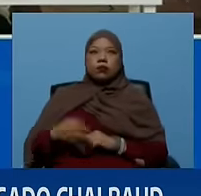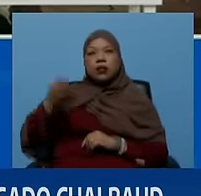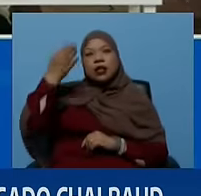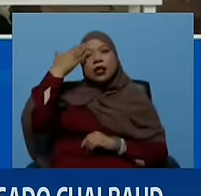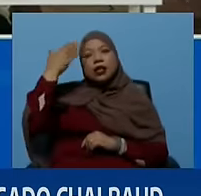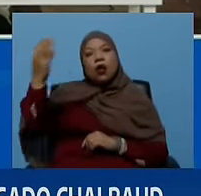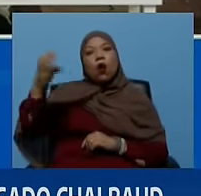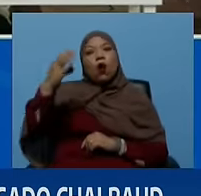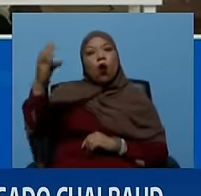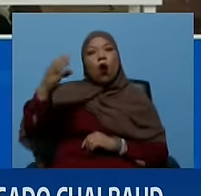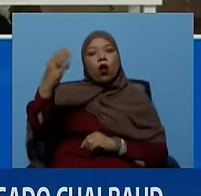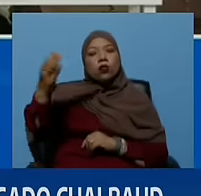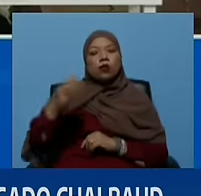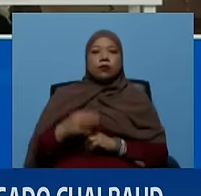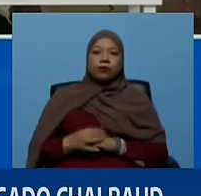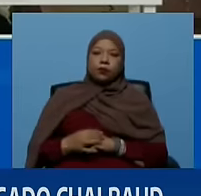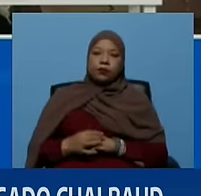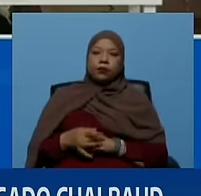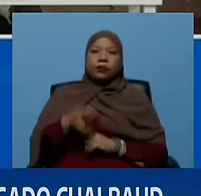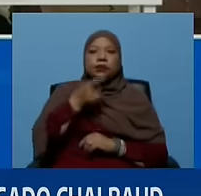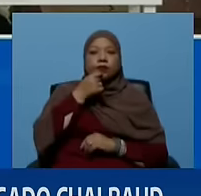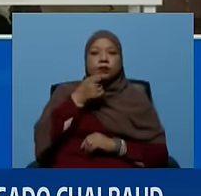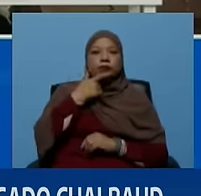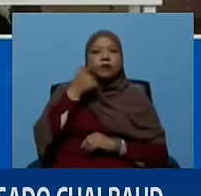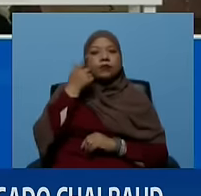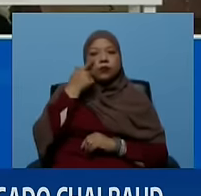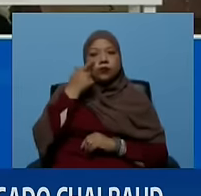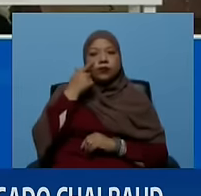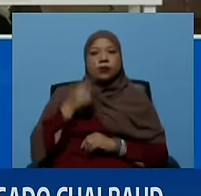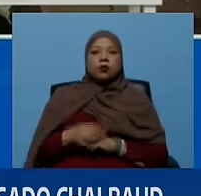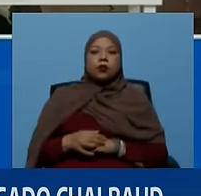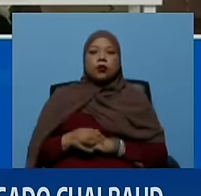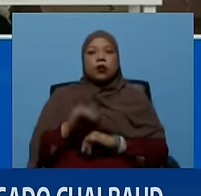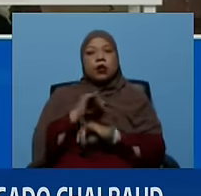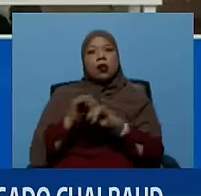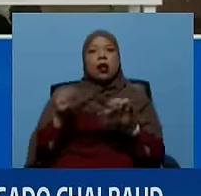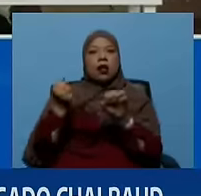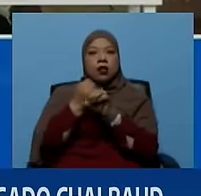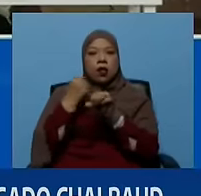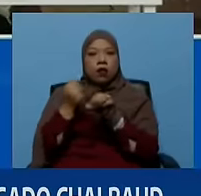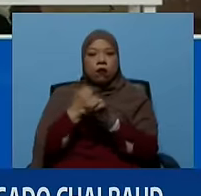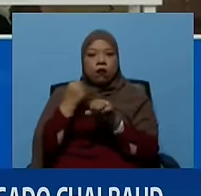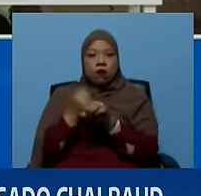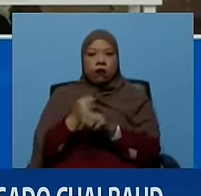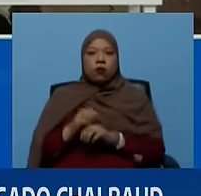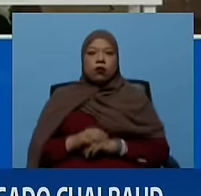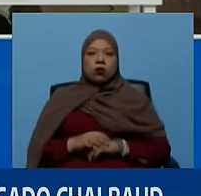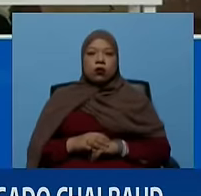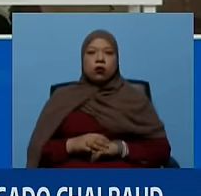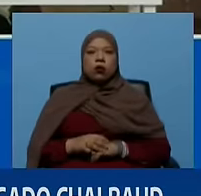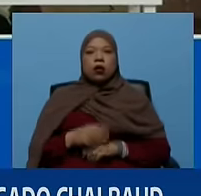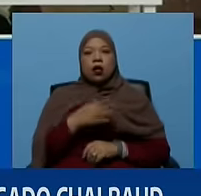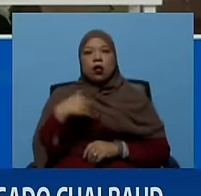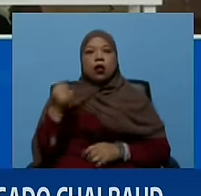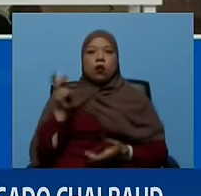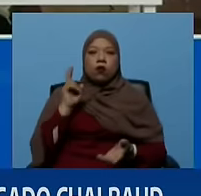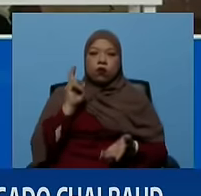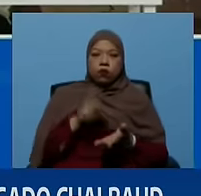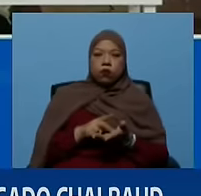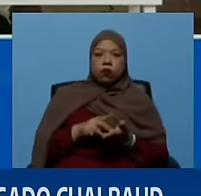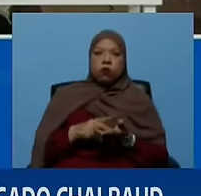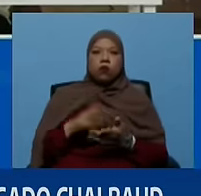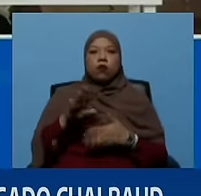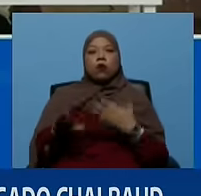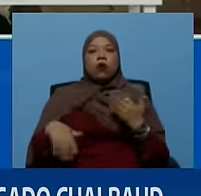coche estamos muy pendientes terminen las obras y quiero participar de la